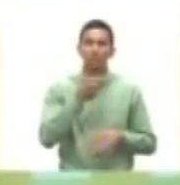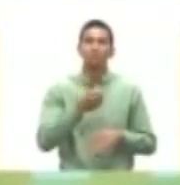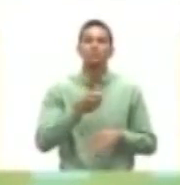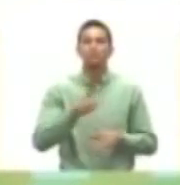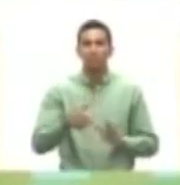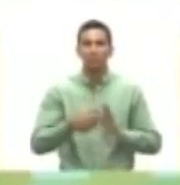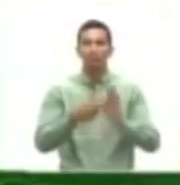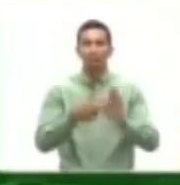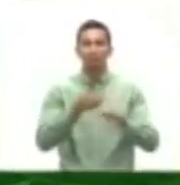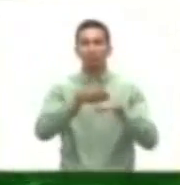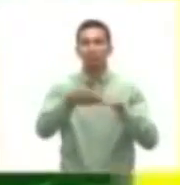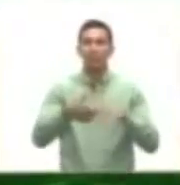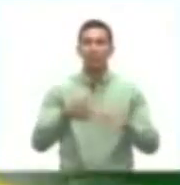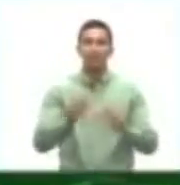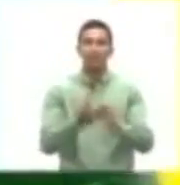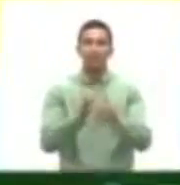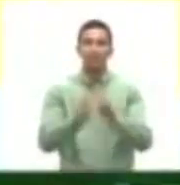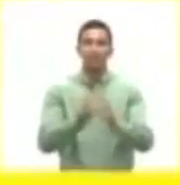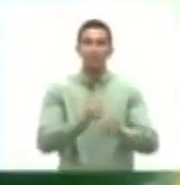deportiva.